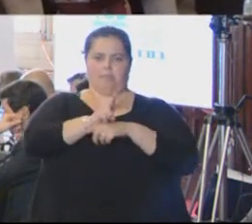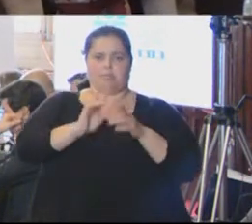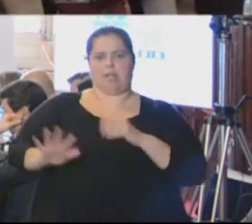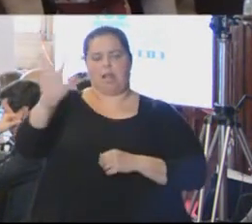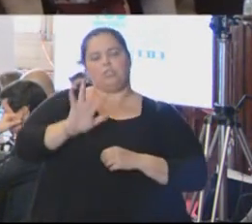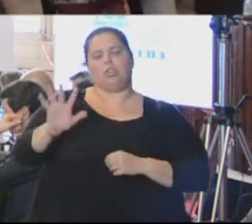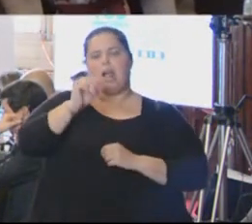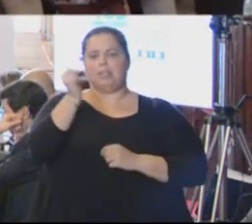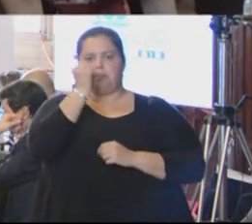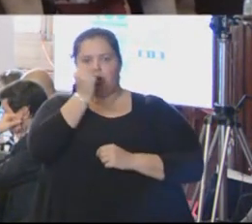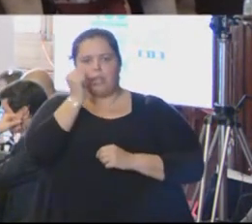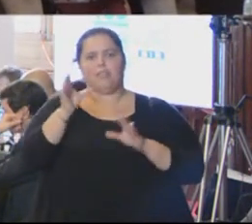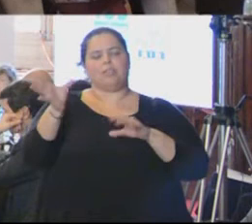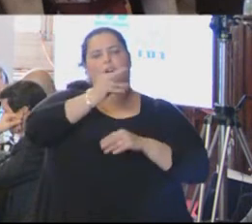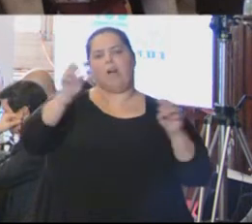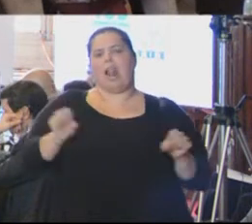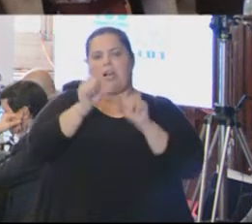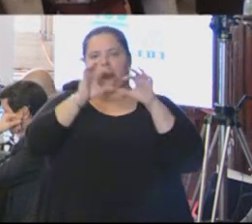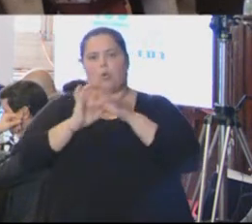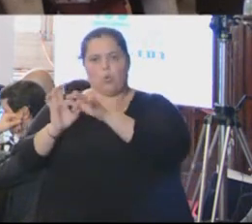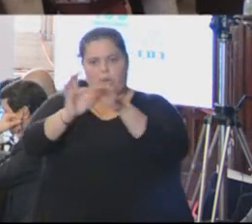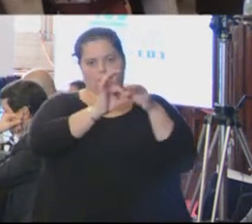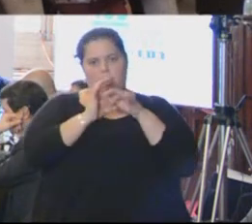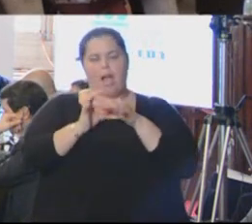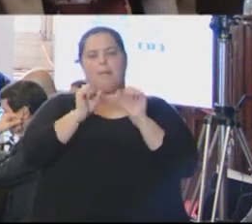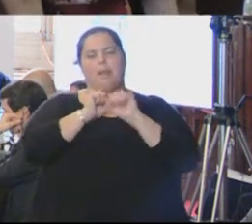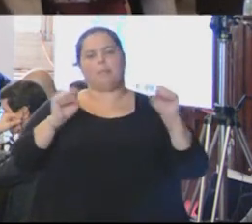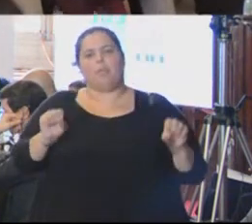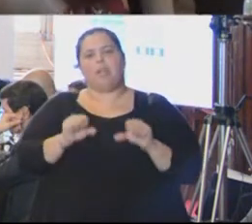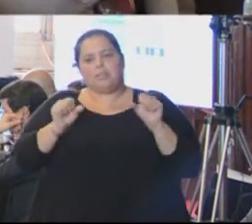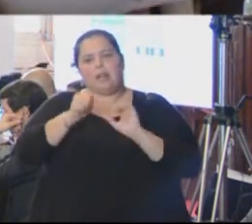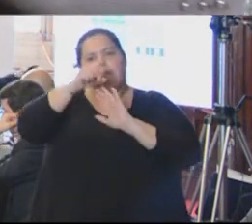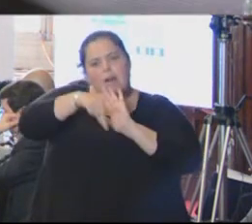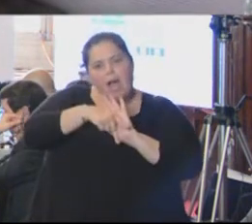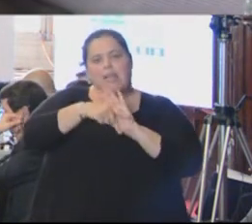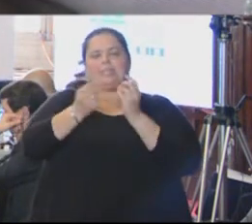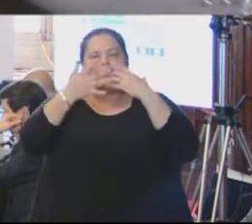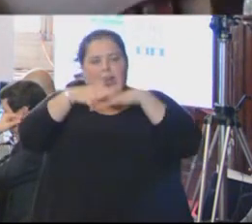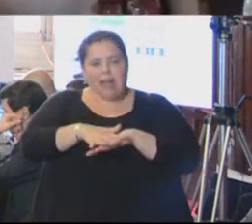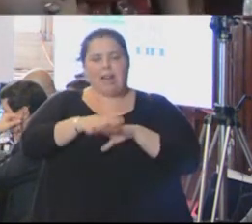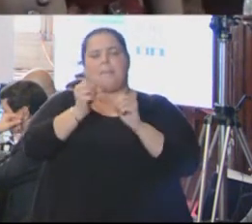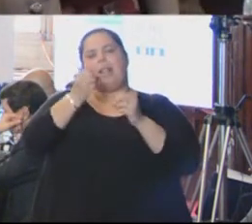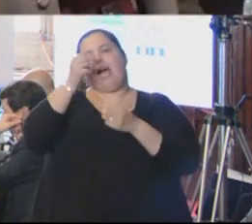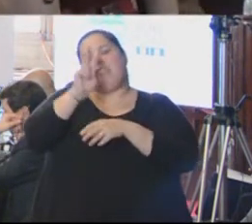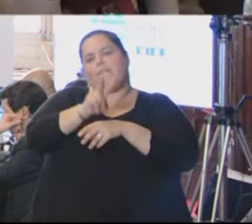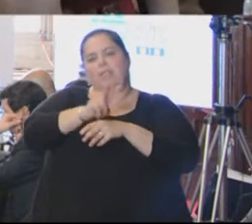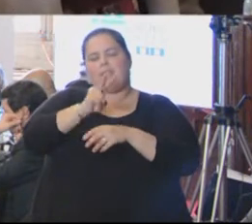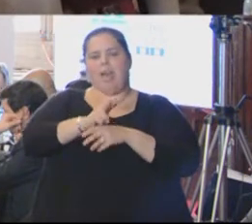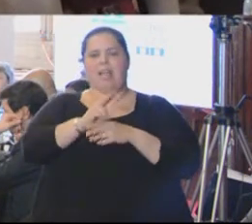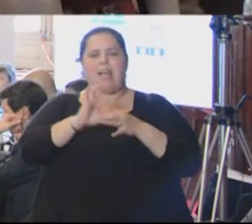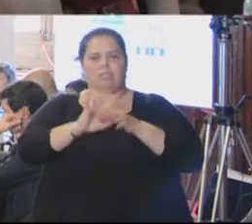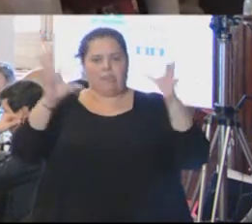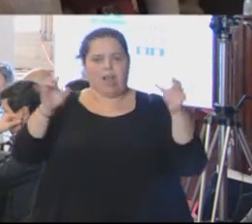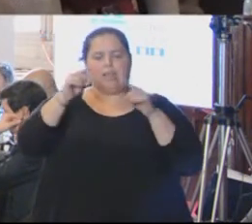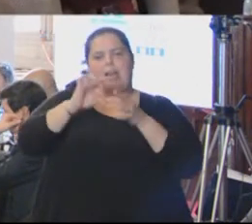toda la acción unificada bajo la formulación y adopción de políticas, planes generales y programas para una defensa de la soberanía, la independencia y todos